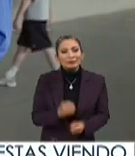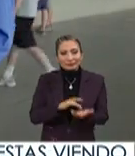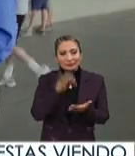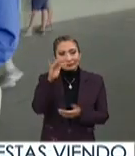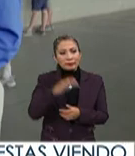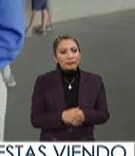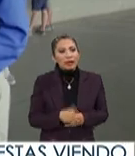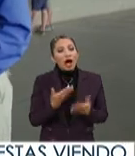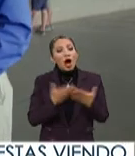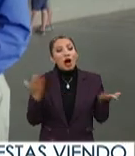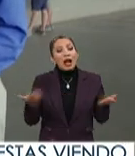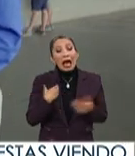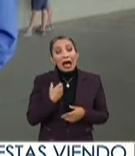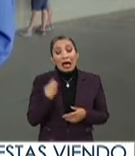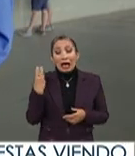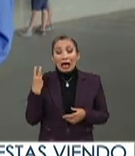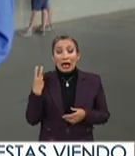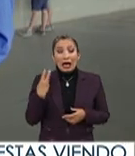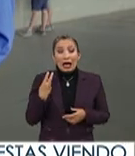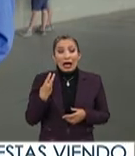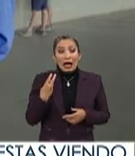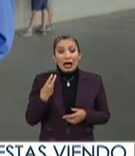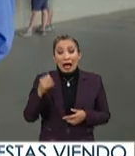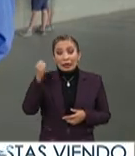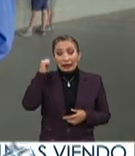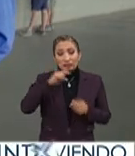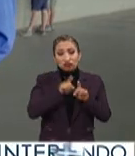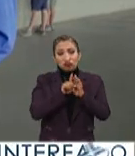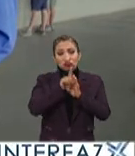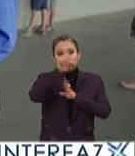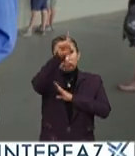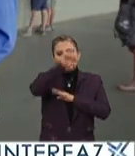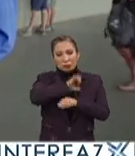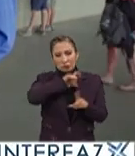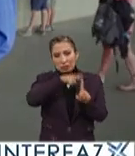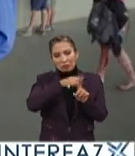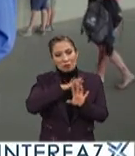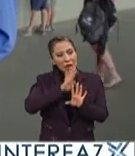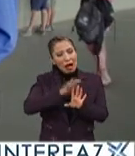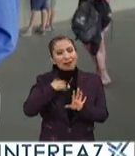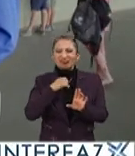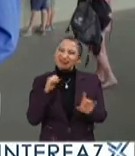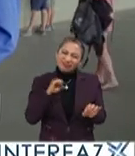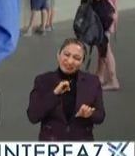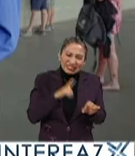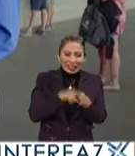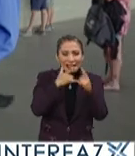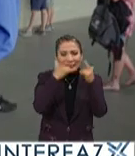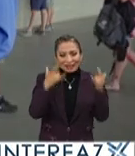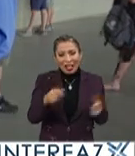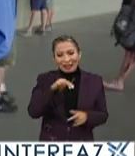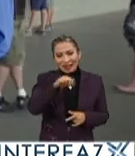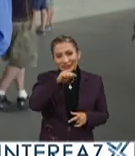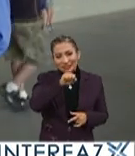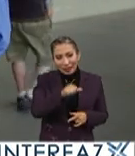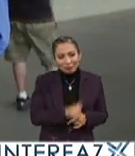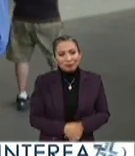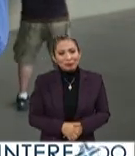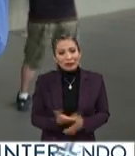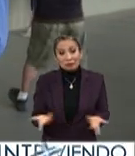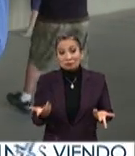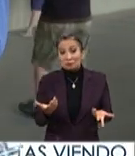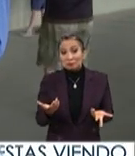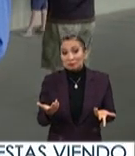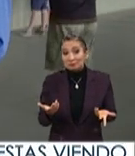Gracias. Y bueno, detrás de nosotros está un cohete muy especial, yo diría que el más especial de la historia de la NASA, si no